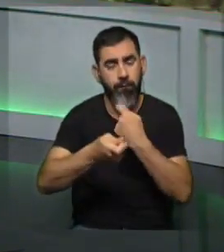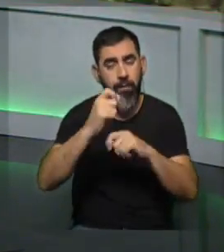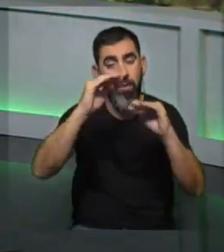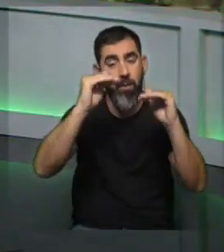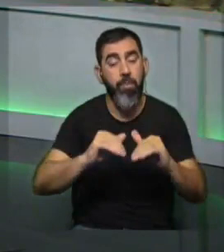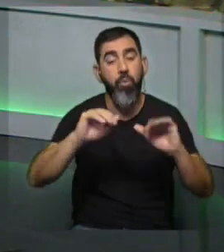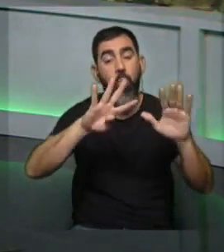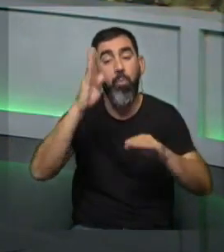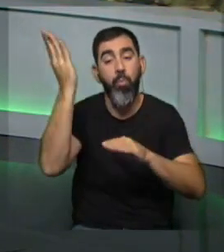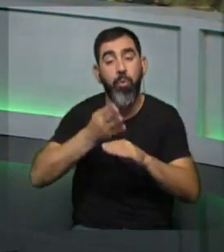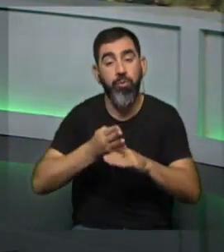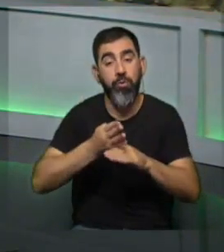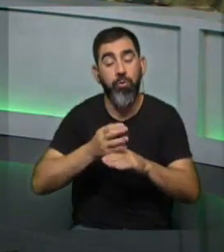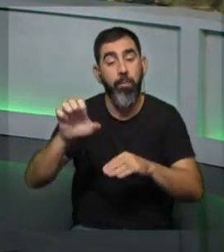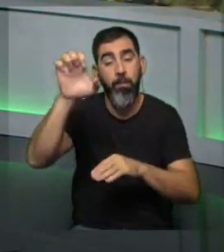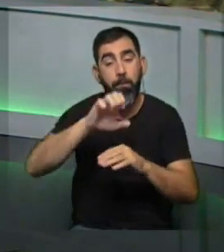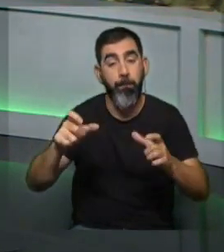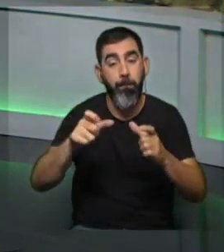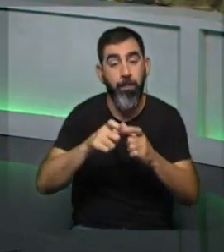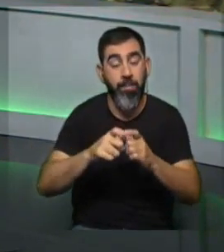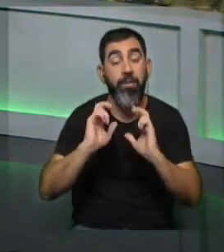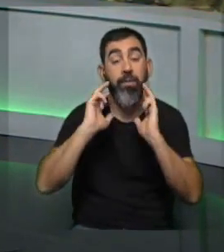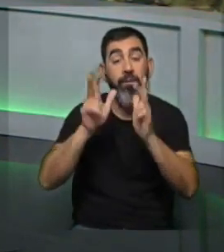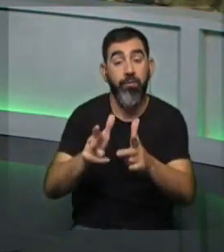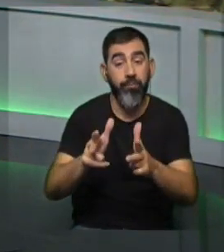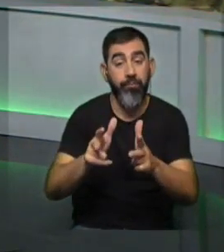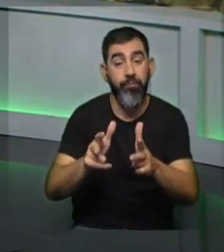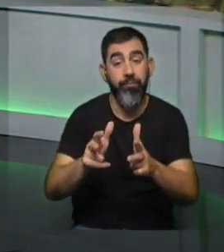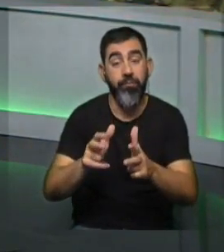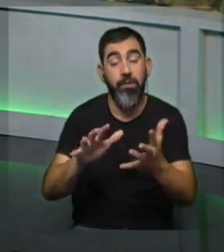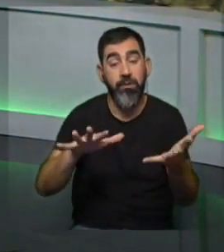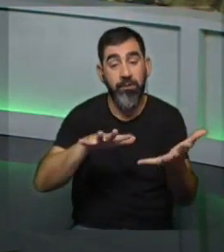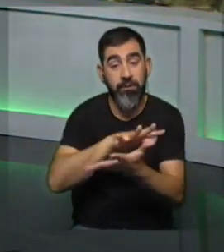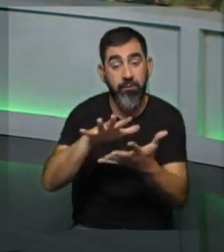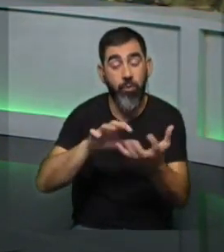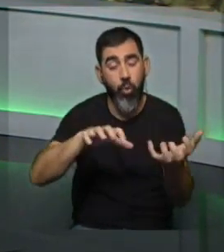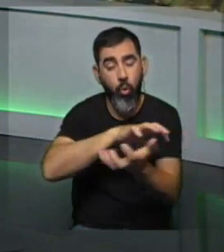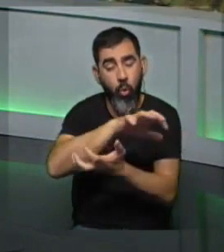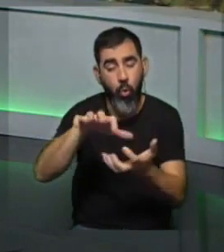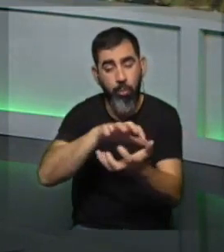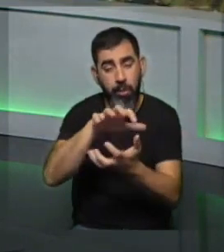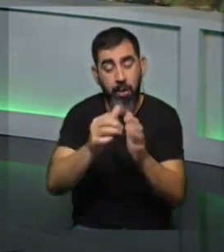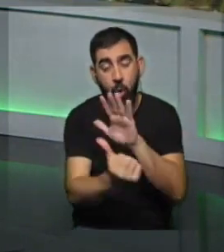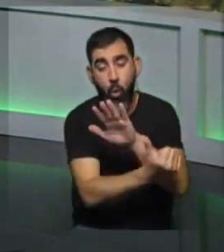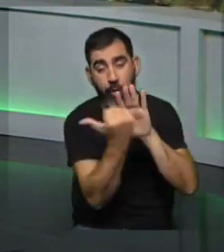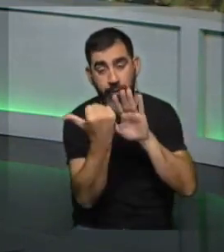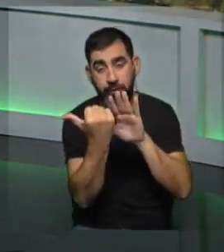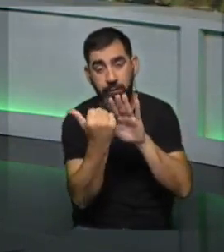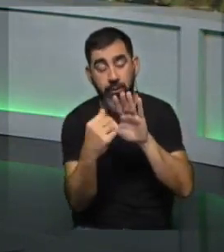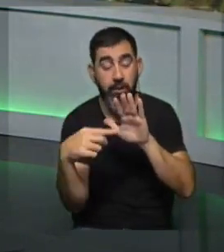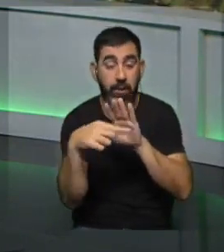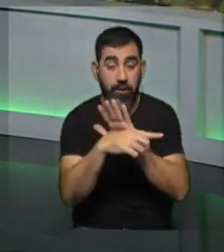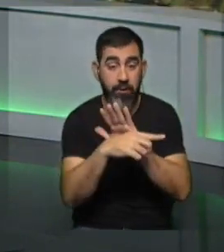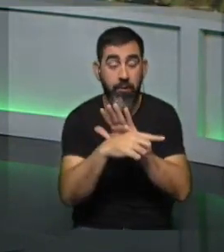nueve por ciento en las ventas de las microempresas el empresario firmó que si bien las situaciones más complejas ocurren en el litoral el impacto